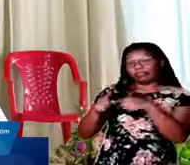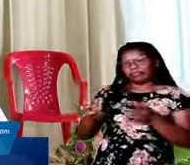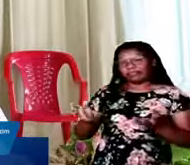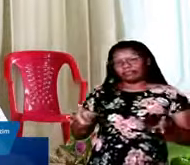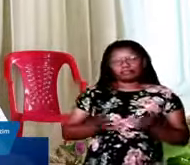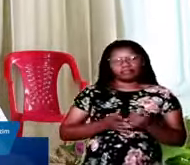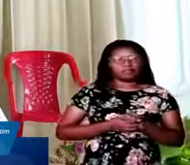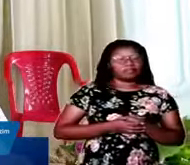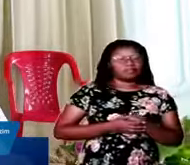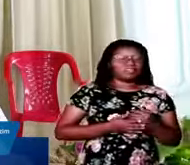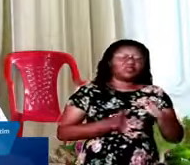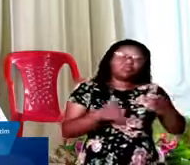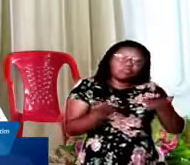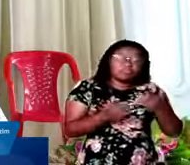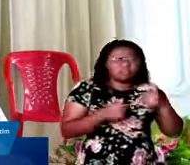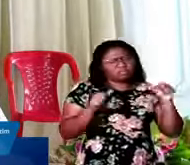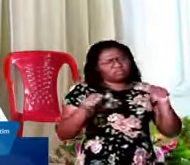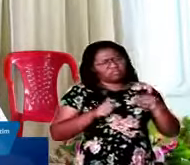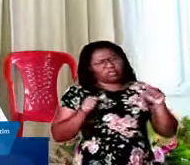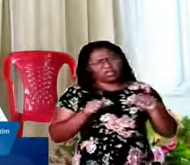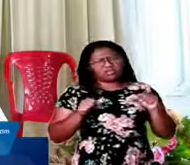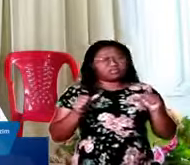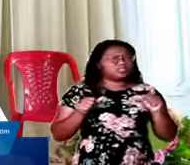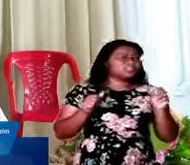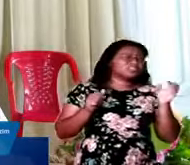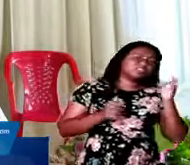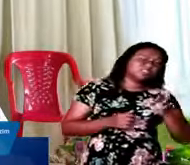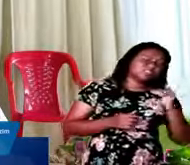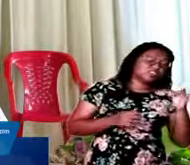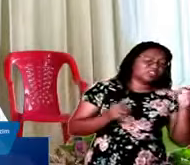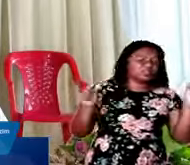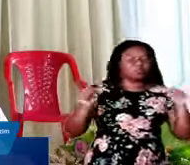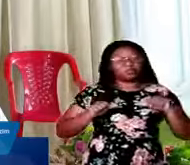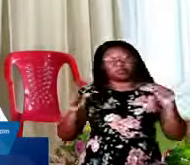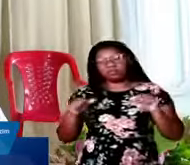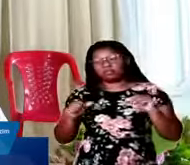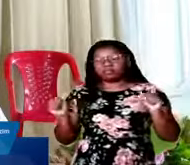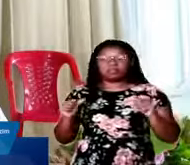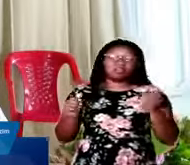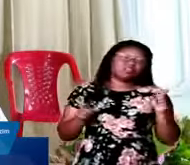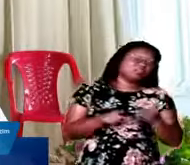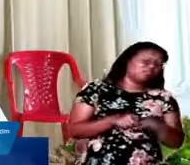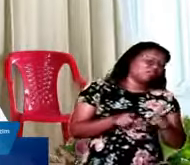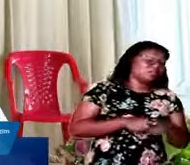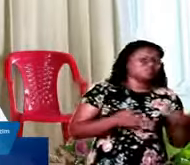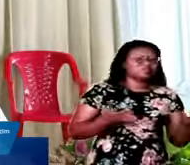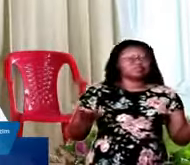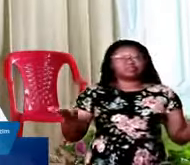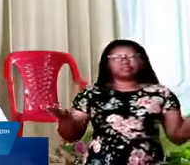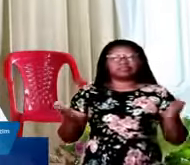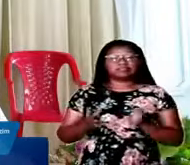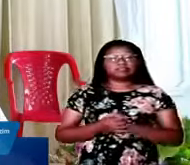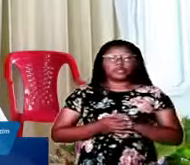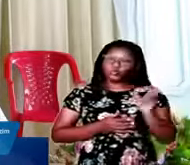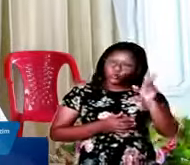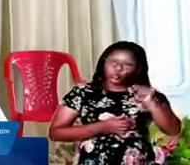¿Cómo está? Mal, hermano. Yo siempre mantengo mal, se sabe mal. Ay, hermano. No,